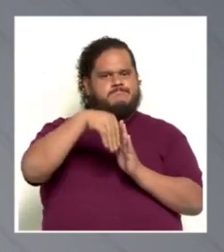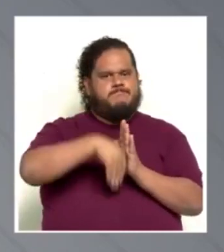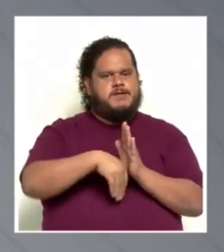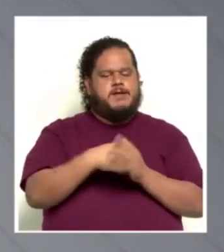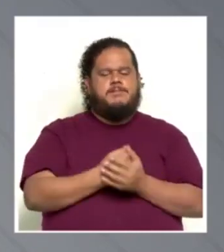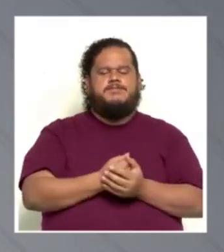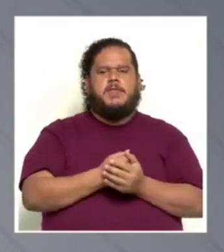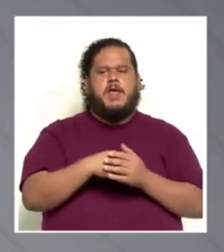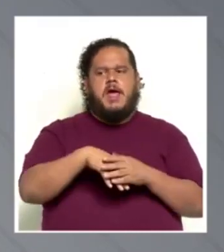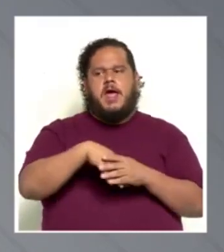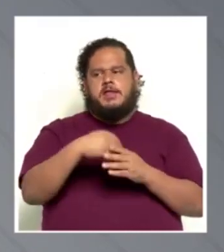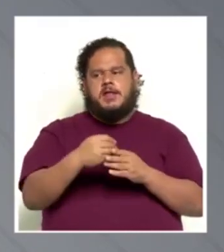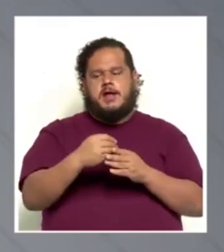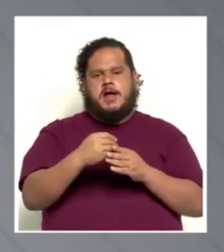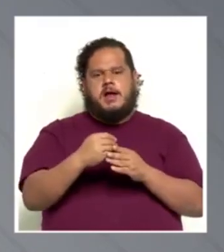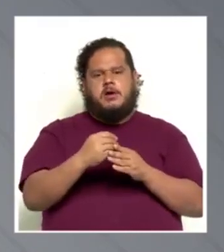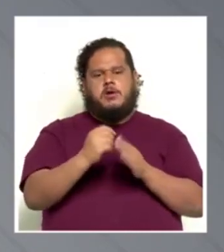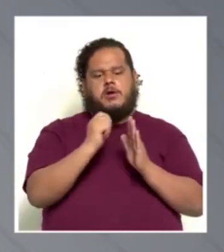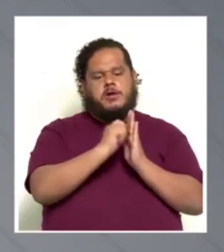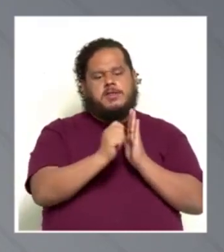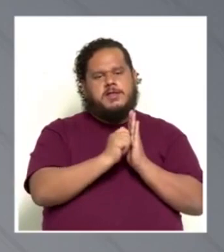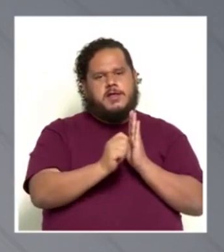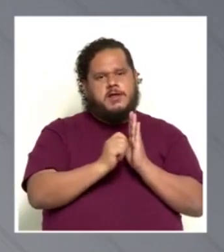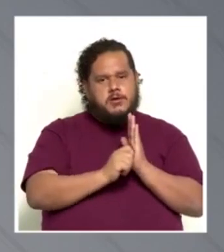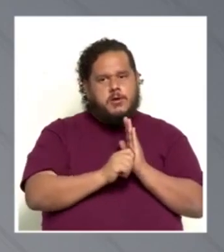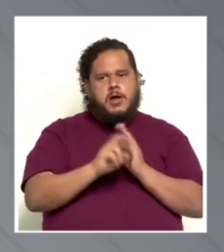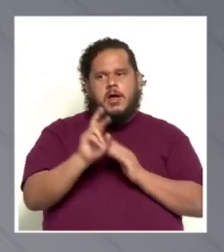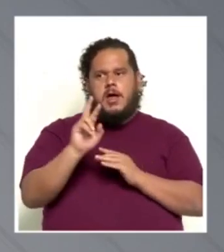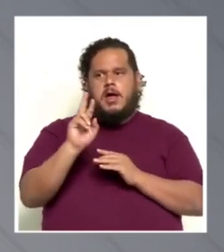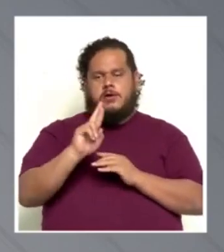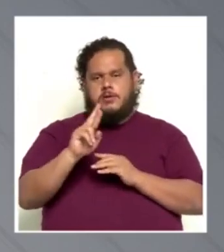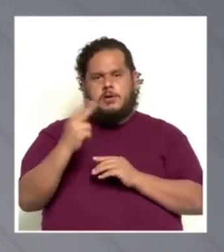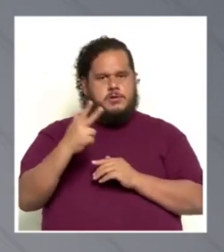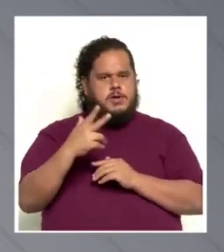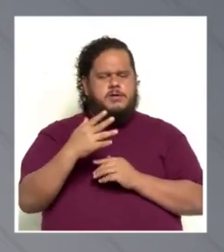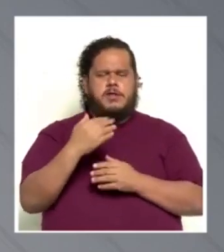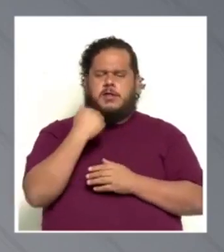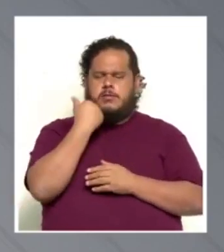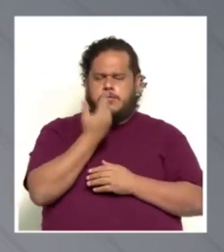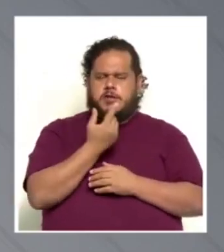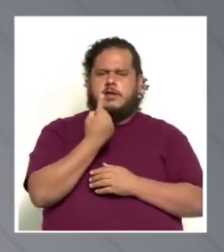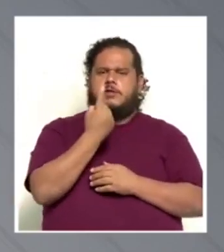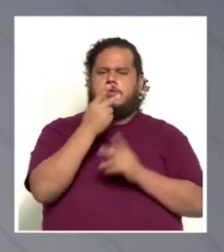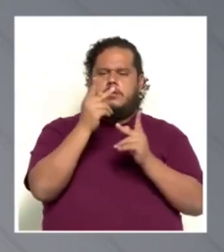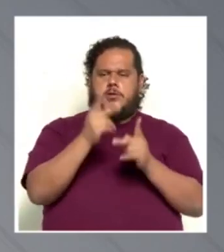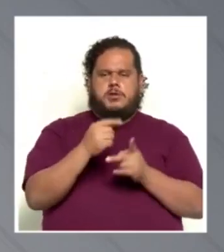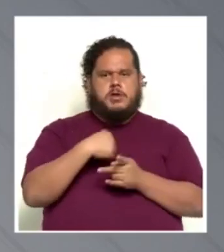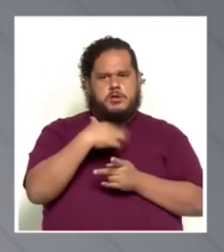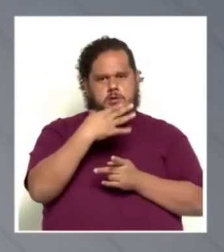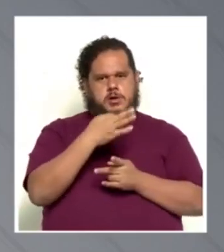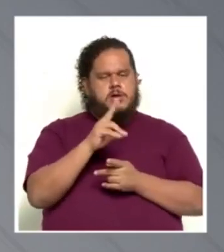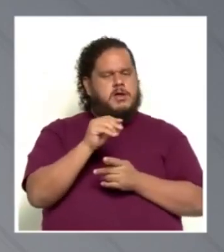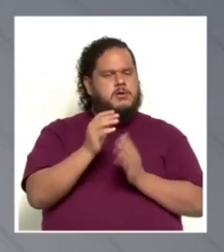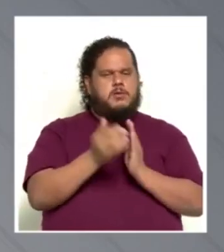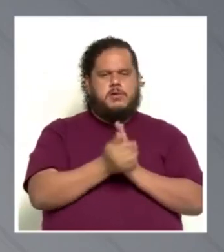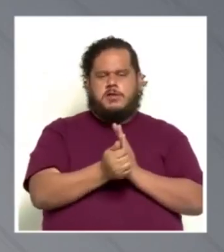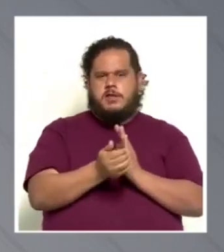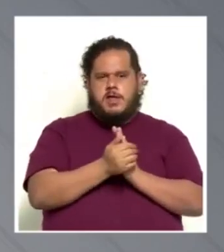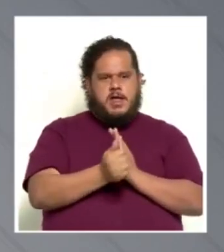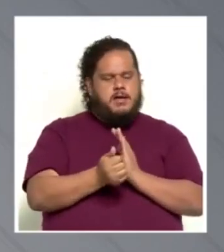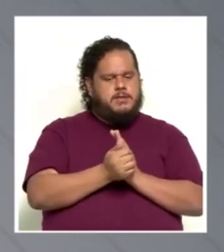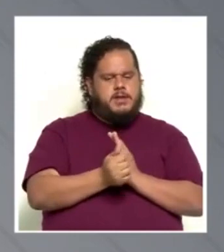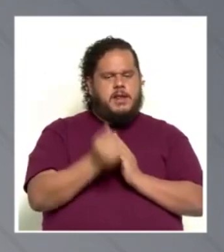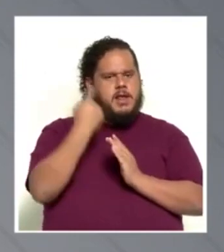Es decir, sacarlo de guión a don Rodrigo es muy fácil, y es una persona que yo considero no es hábil